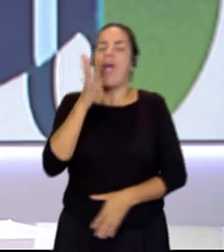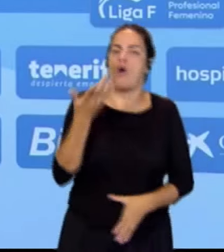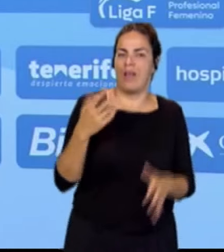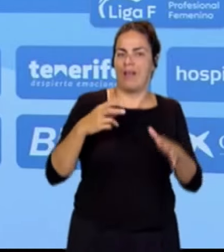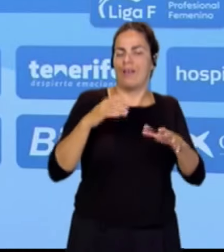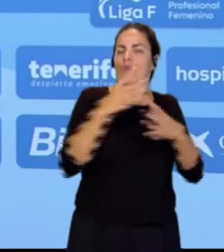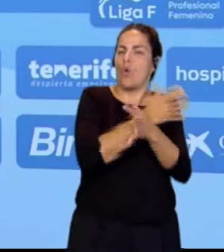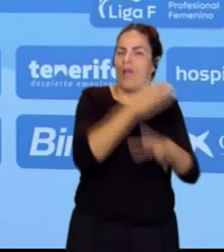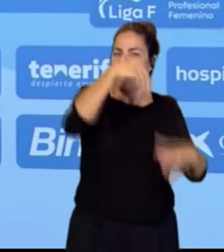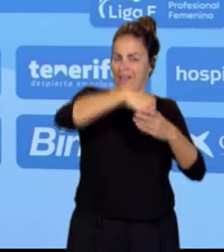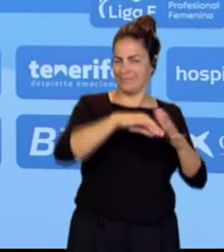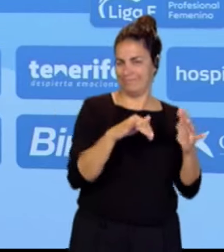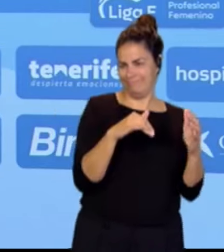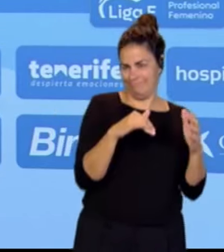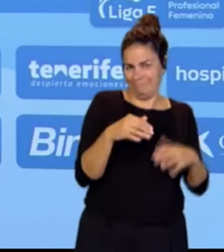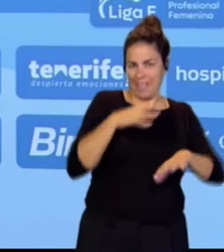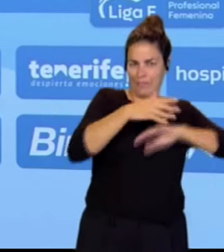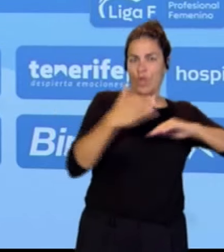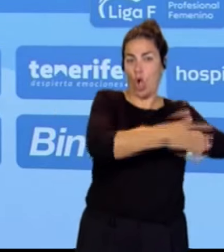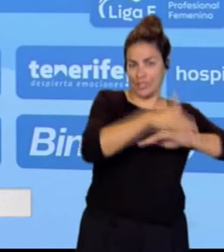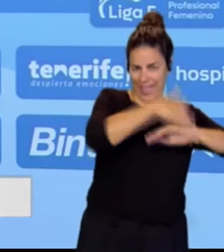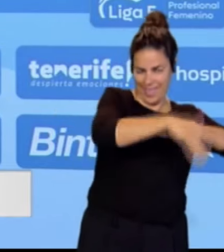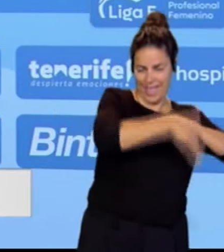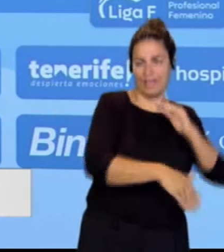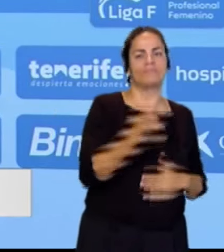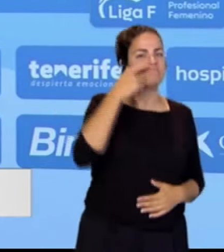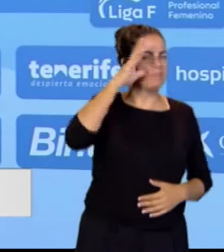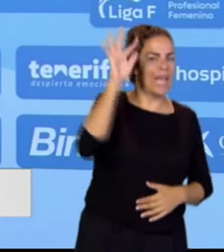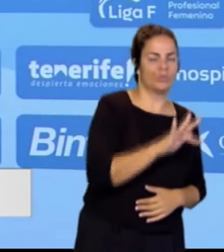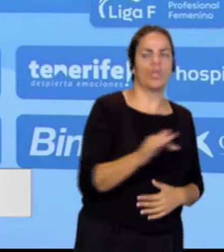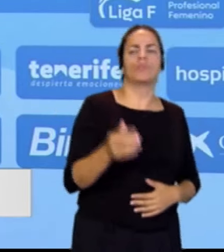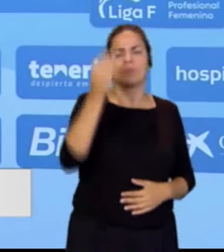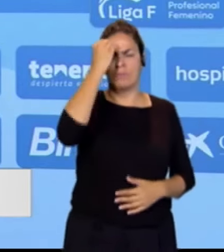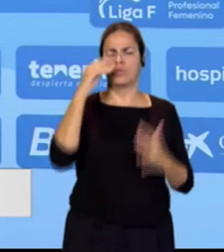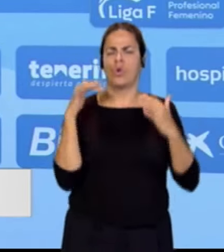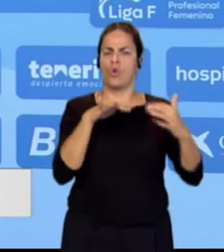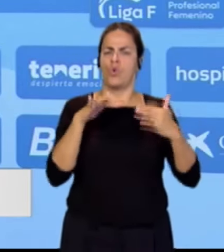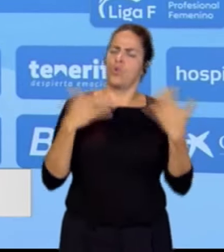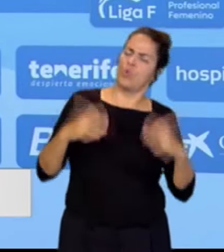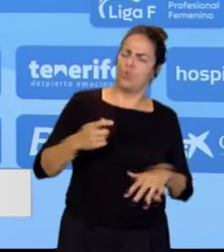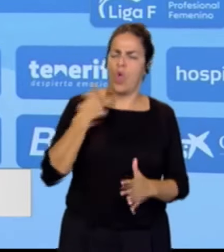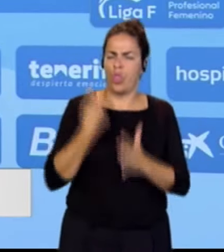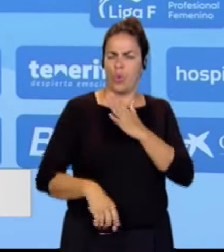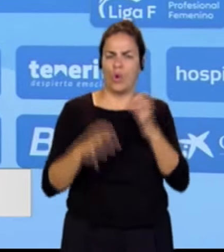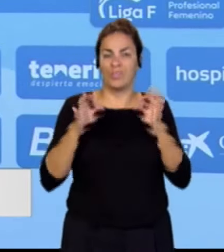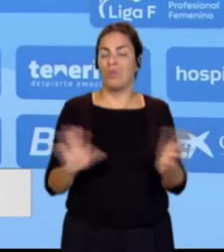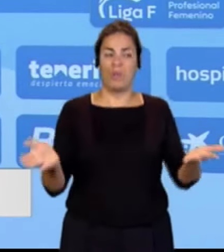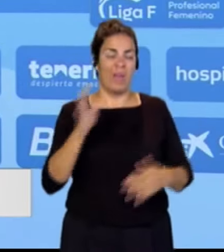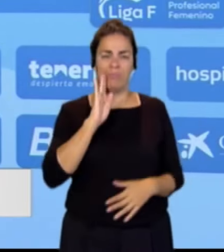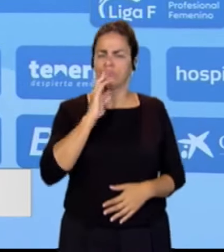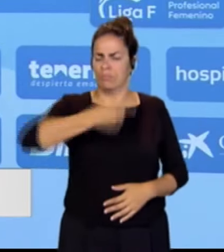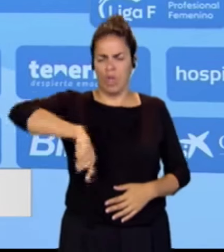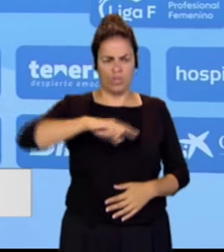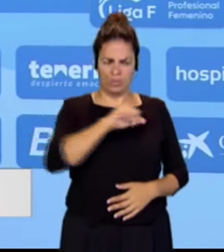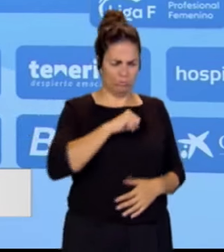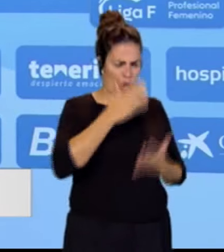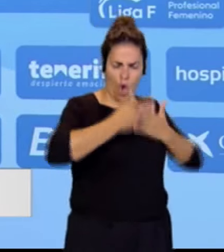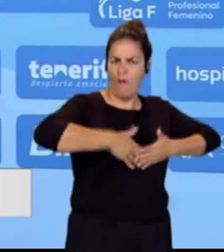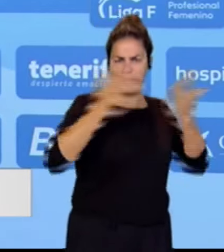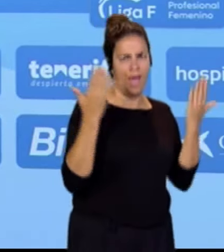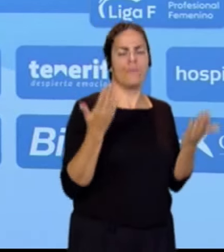escuchamos yo creo que va a ser un partido bastante duro de de disputar eh pero es lo que te digo confiamos muchísimo en nosotras